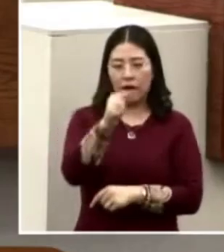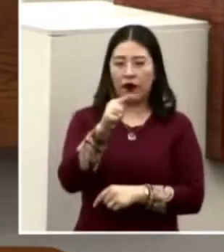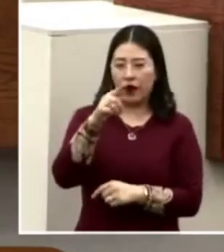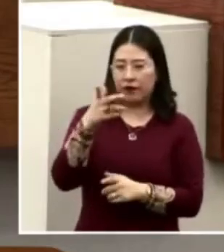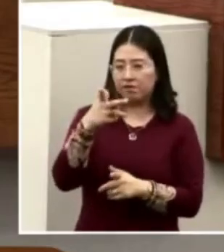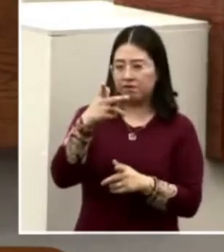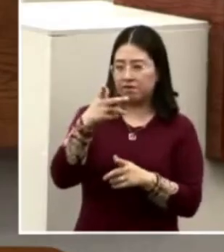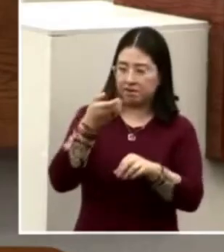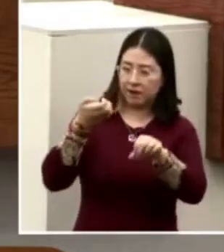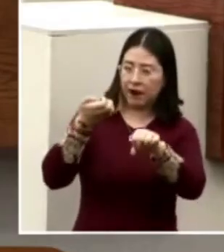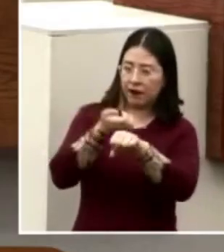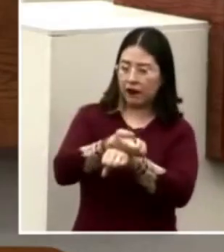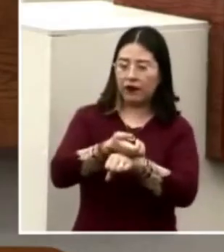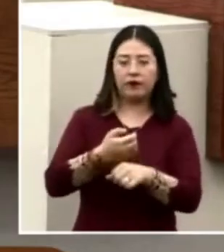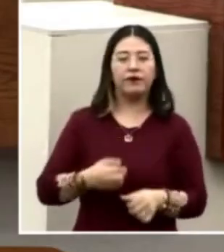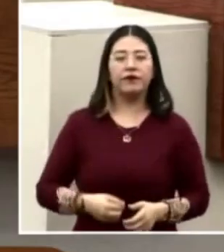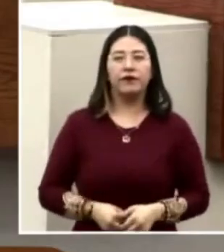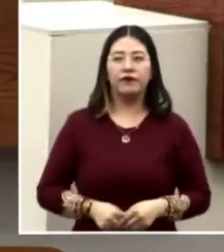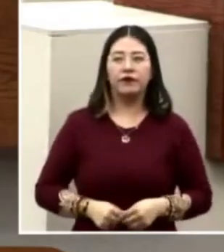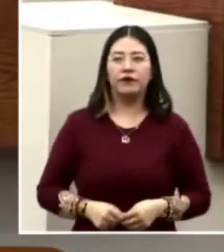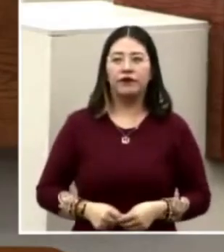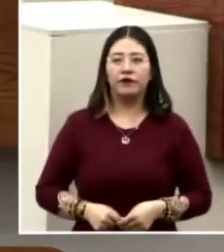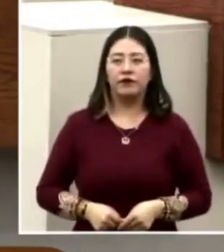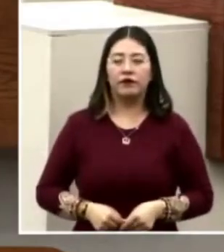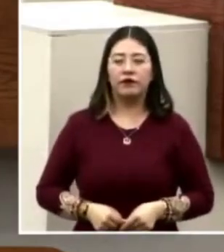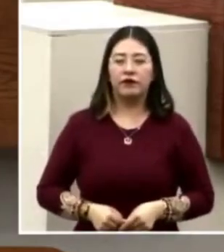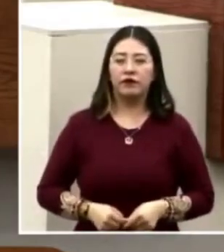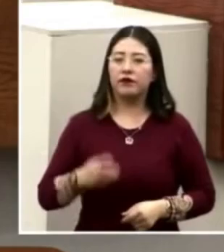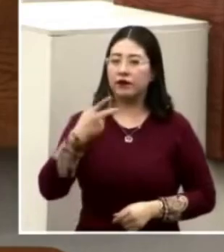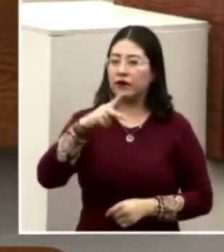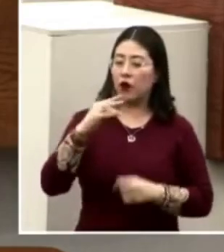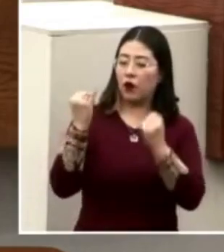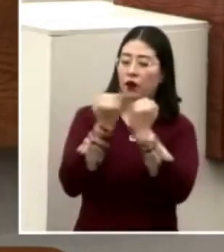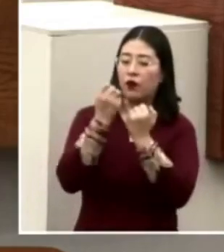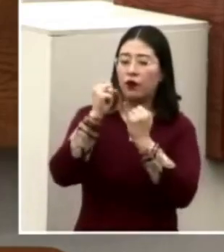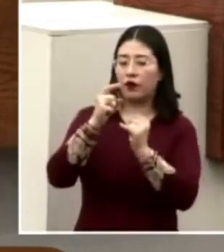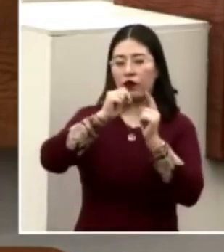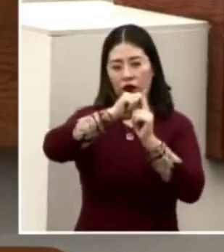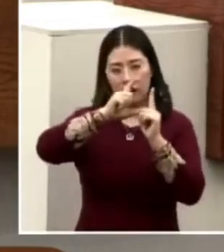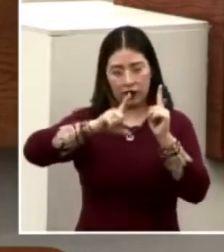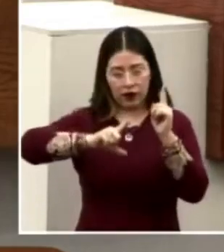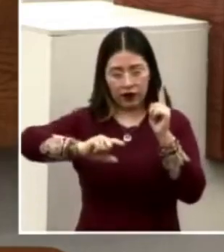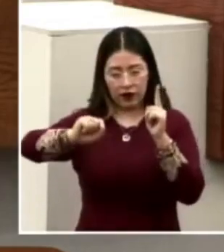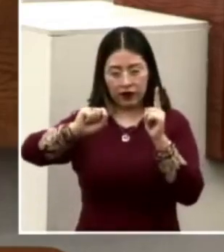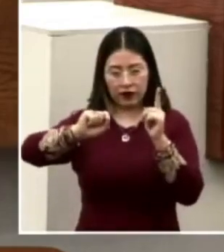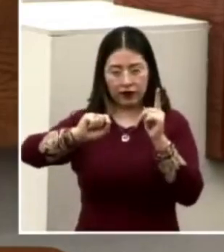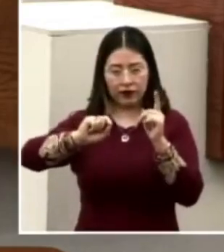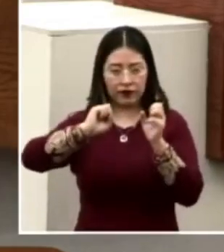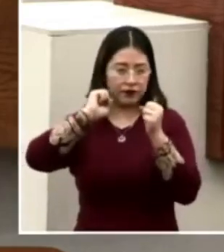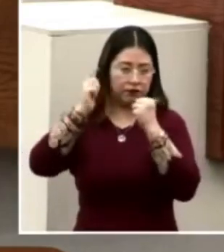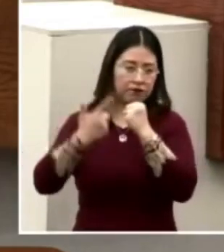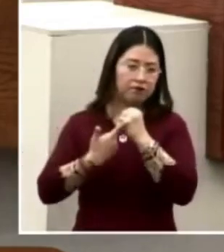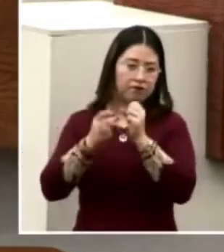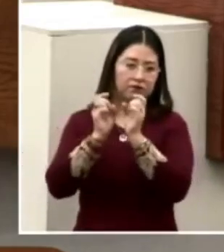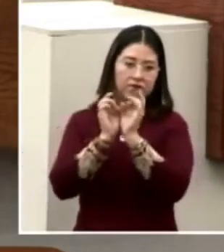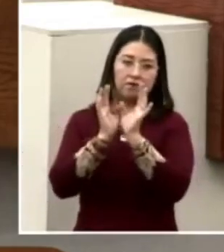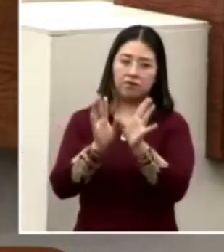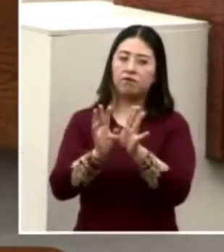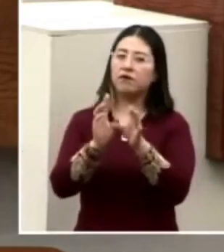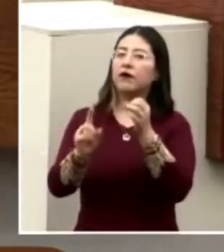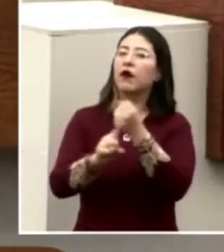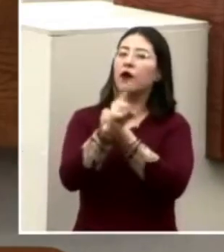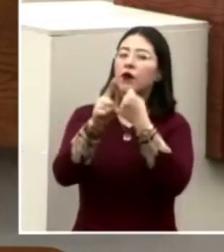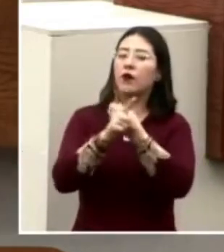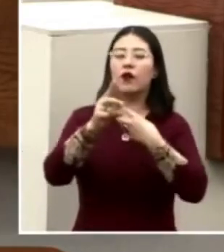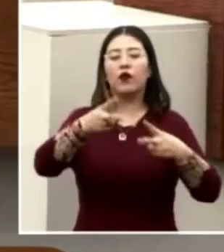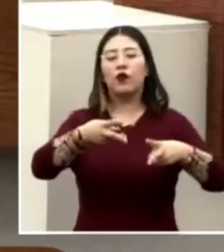regional, sino nacional, salvo el delito de robo a